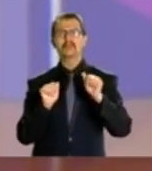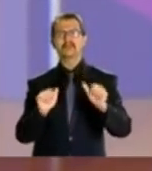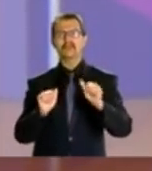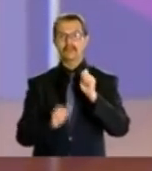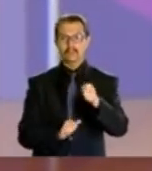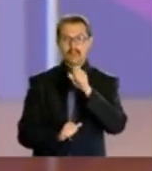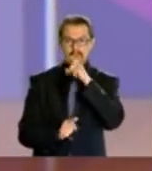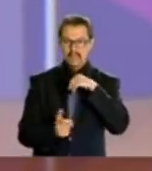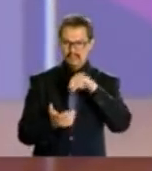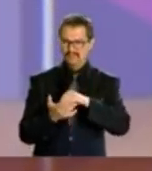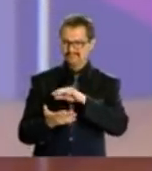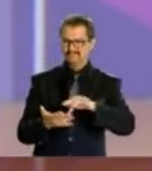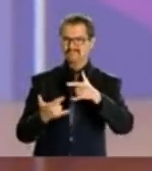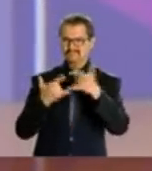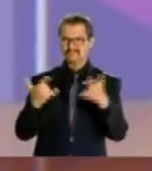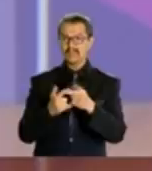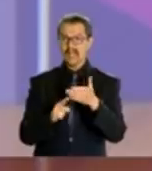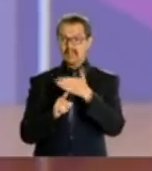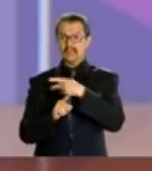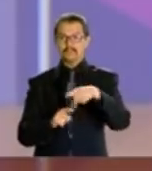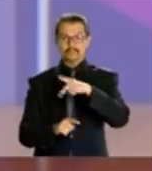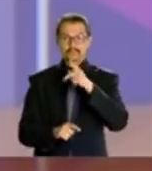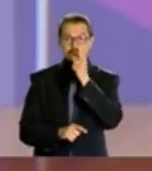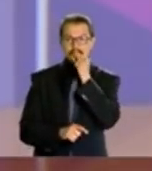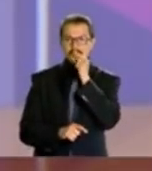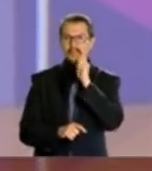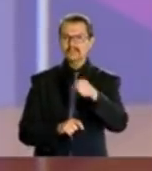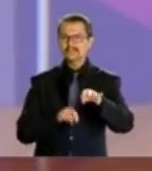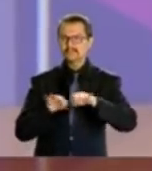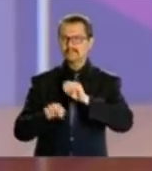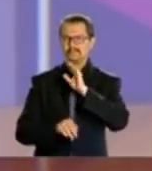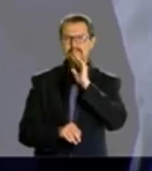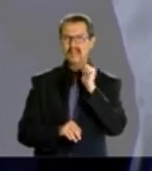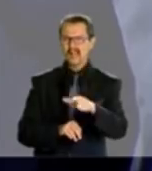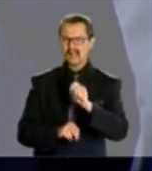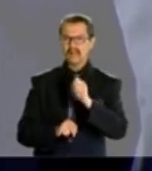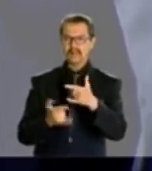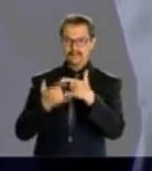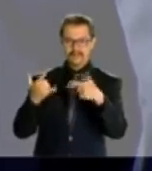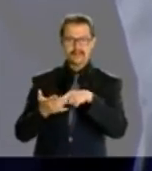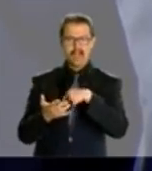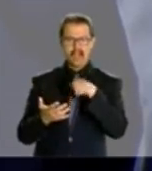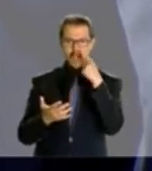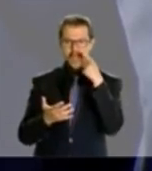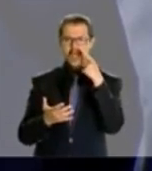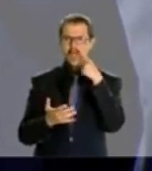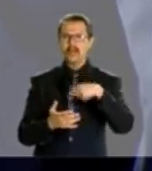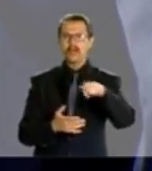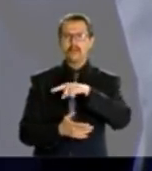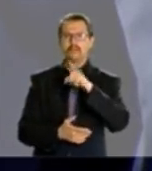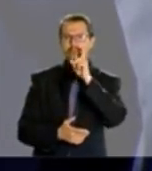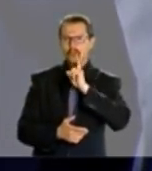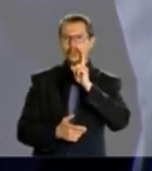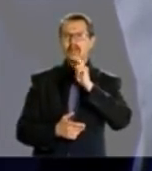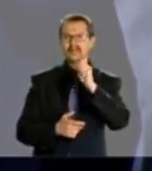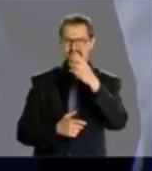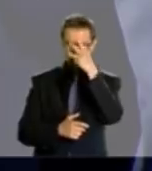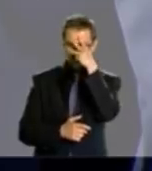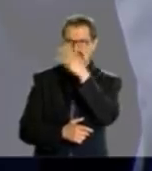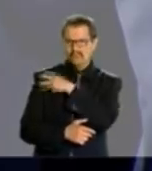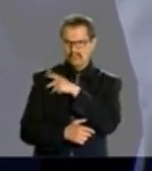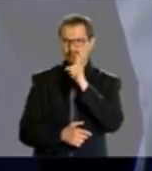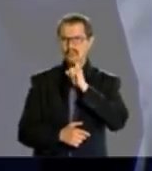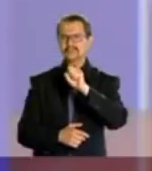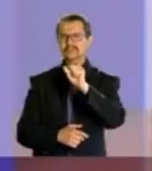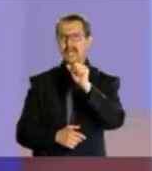porque la policía hizo mal su trabajo soy la comandante gestora salgado y solo le llamó para decirle que a